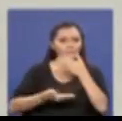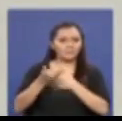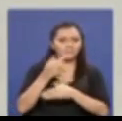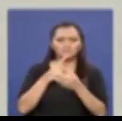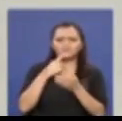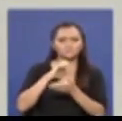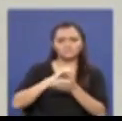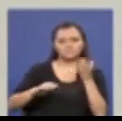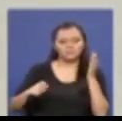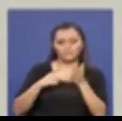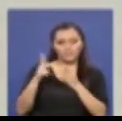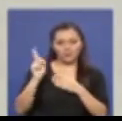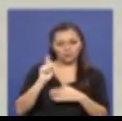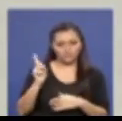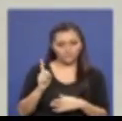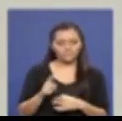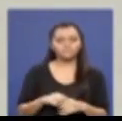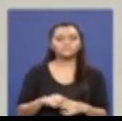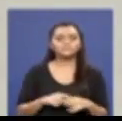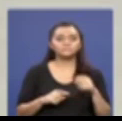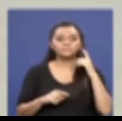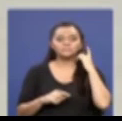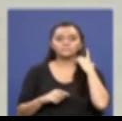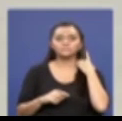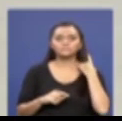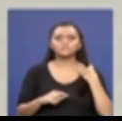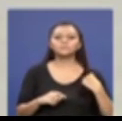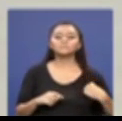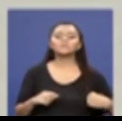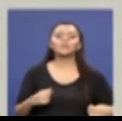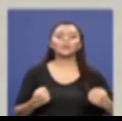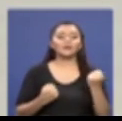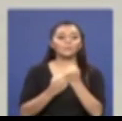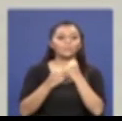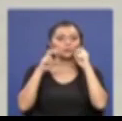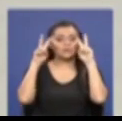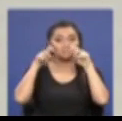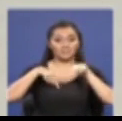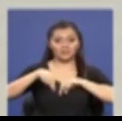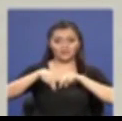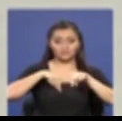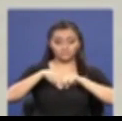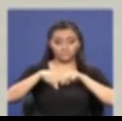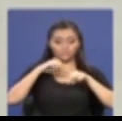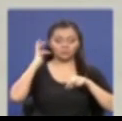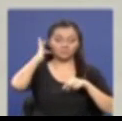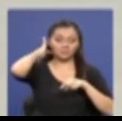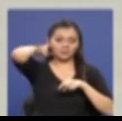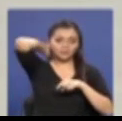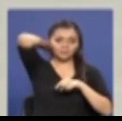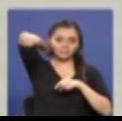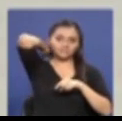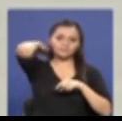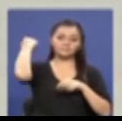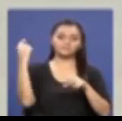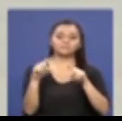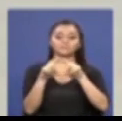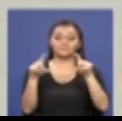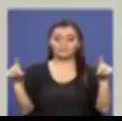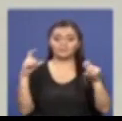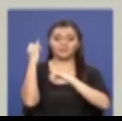comercial, transporte y agrícola, ¿no? Apoyo al sector transporte, venta de combustible a precio internacional, transporte de carga con placa